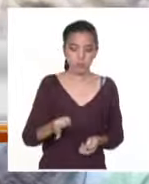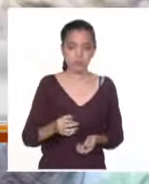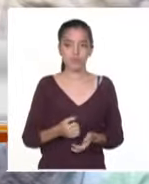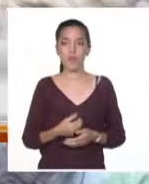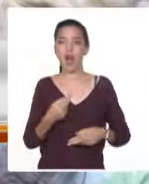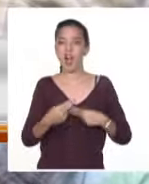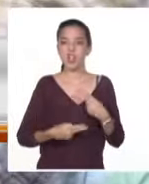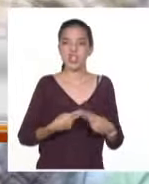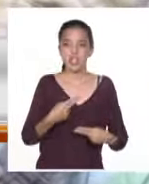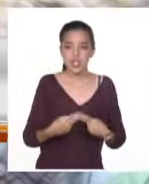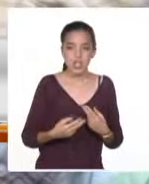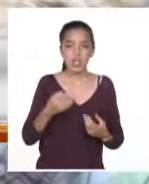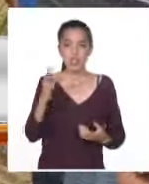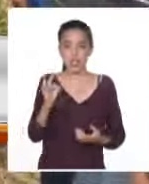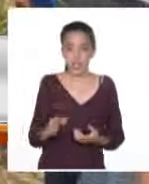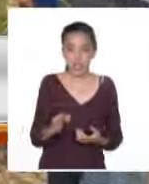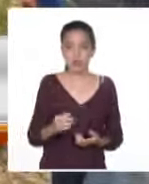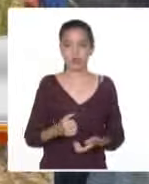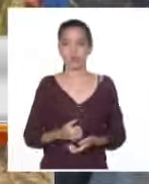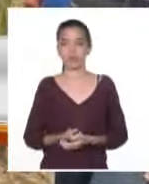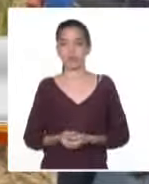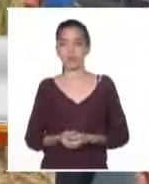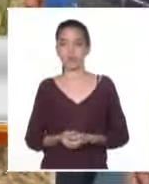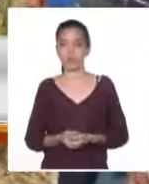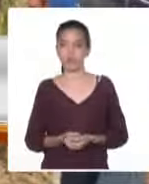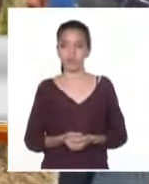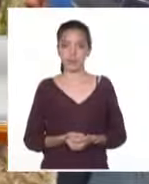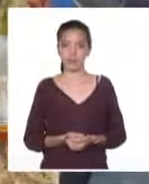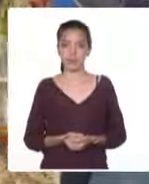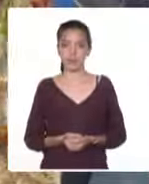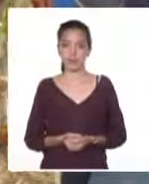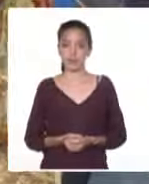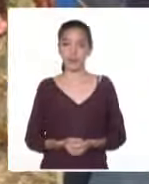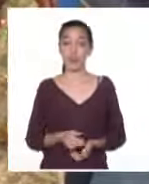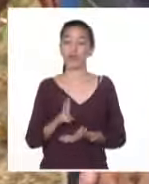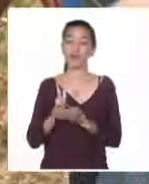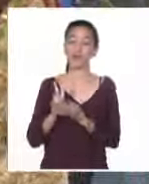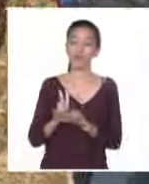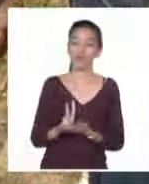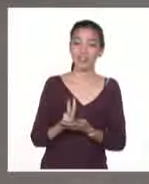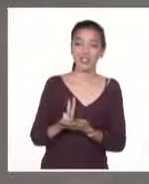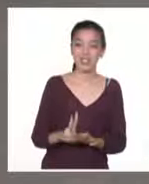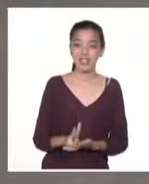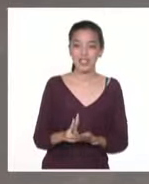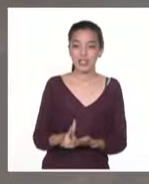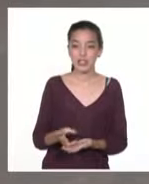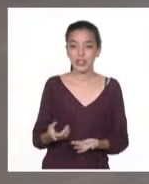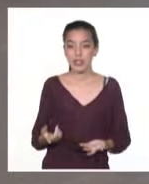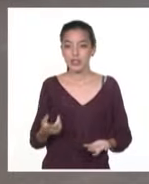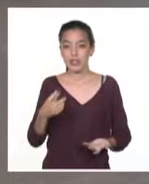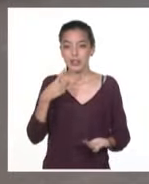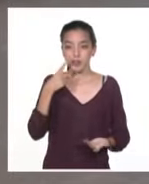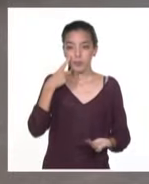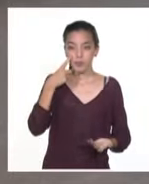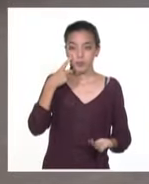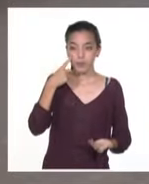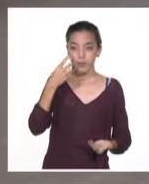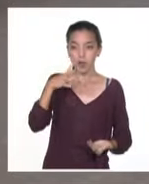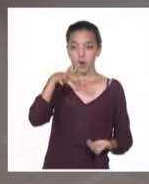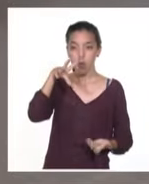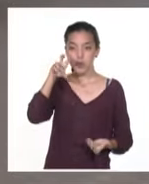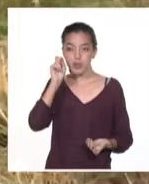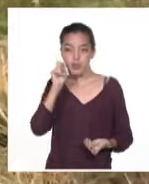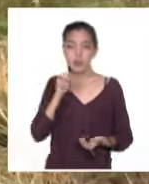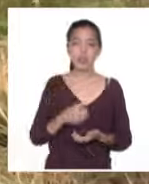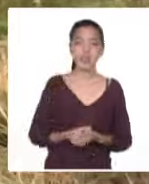eso la importancia que los directores vean esto. Los visitantes conocieron las experiencias en las atenciones agrotécnicas a la caña en medio de limitaciones